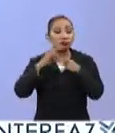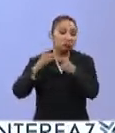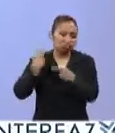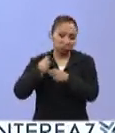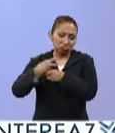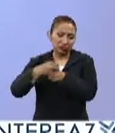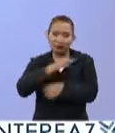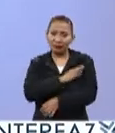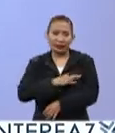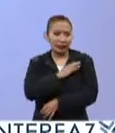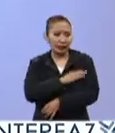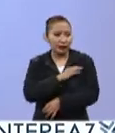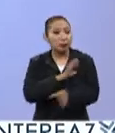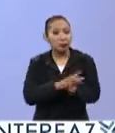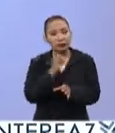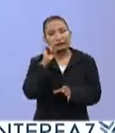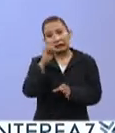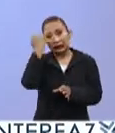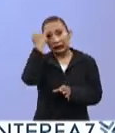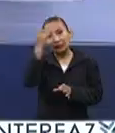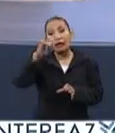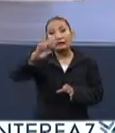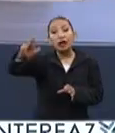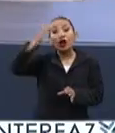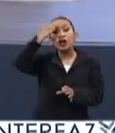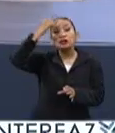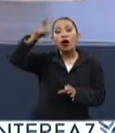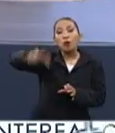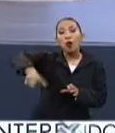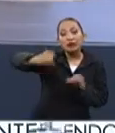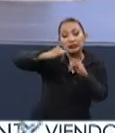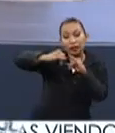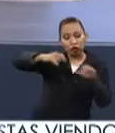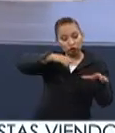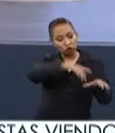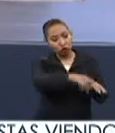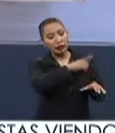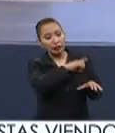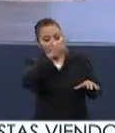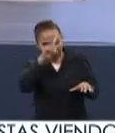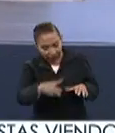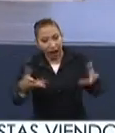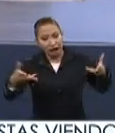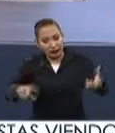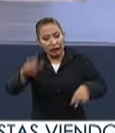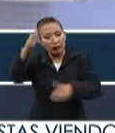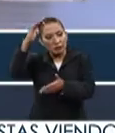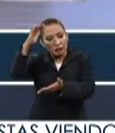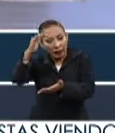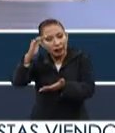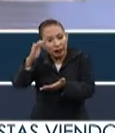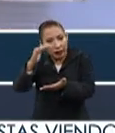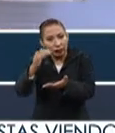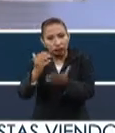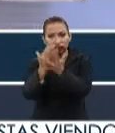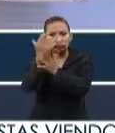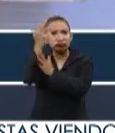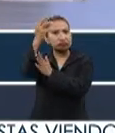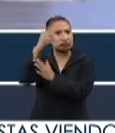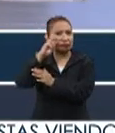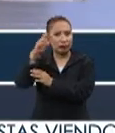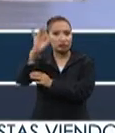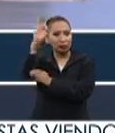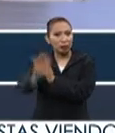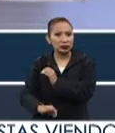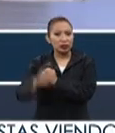nosotros vamos felices, porque sí la idea es ser reconocidos como la institución que de veras está bajando el número tan alto que tenemos